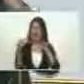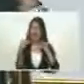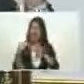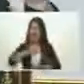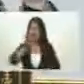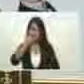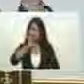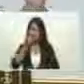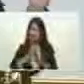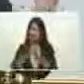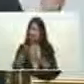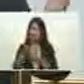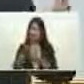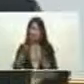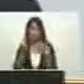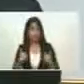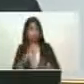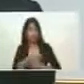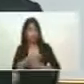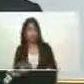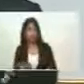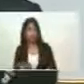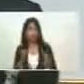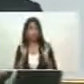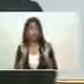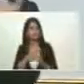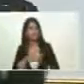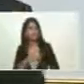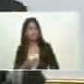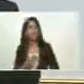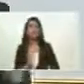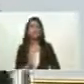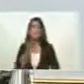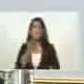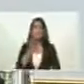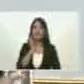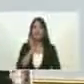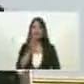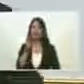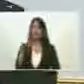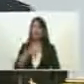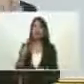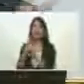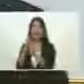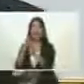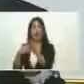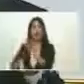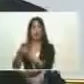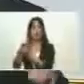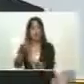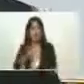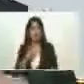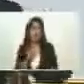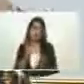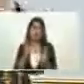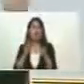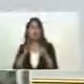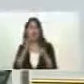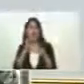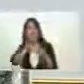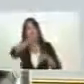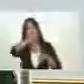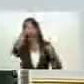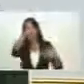pues claro que estamos dispuestos. ¿Quién puede querer que sigan las colas, que siga la inflación, que siga la